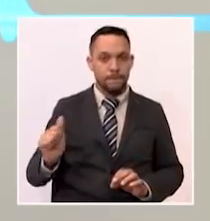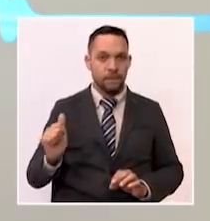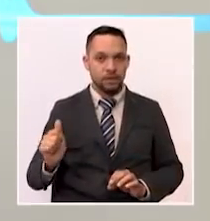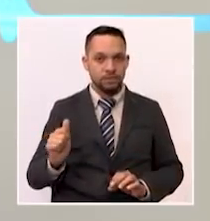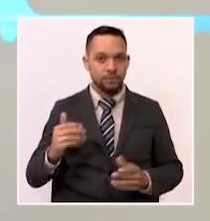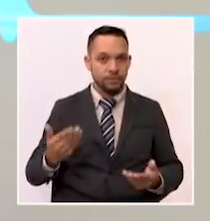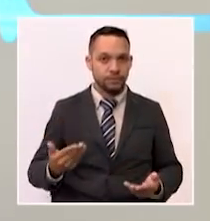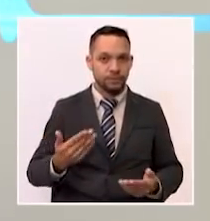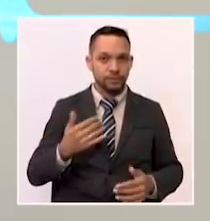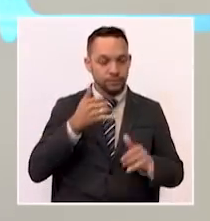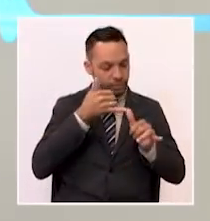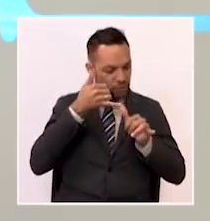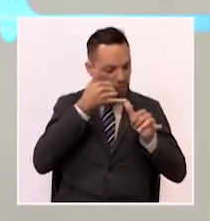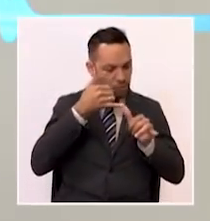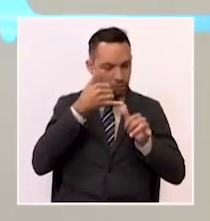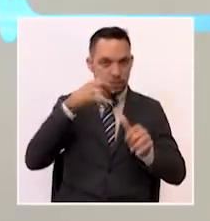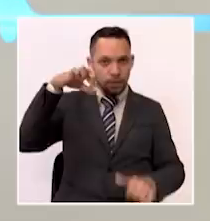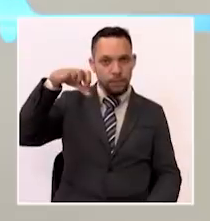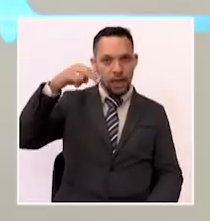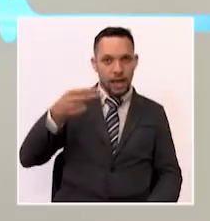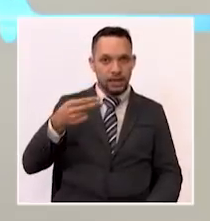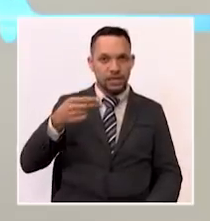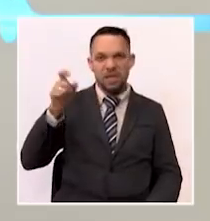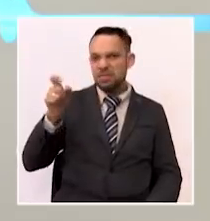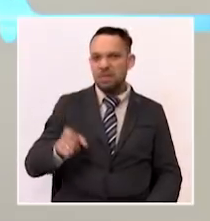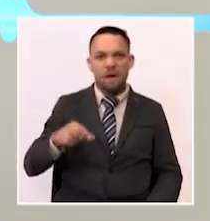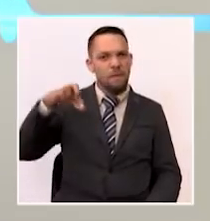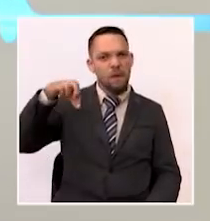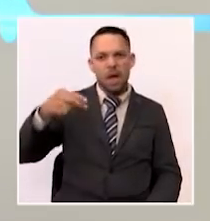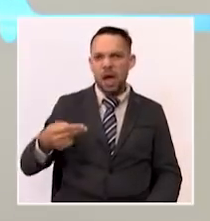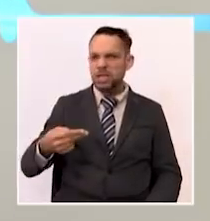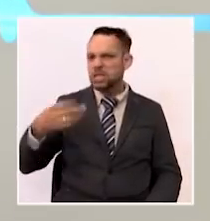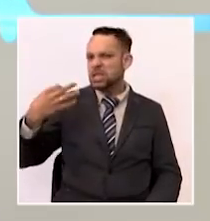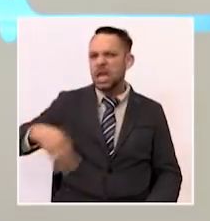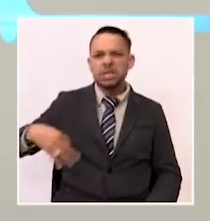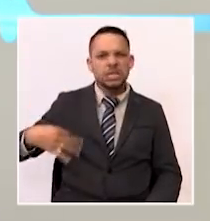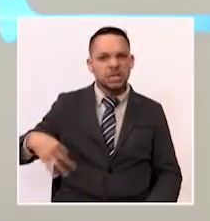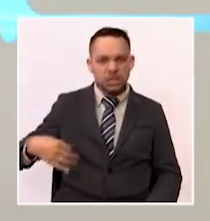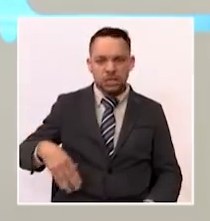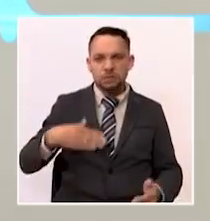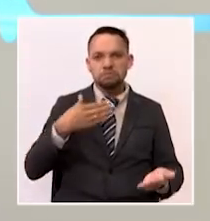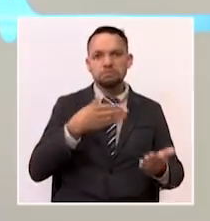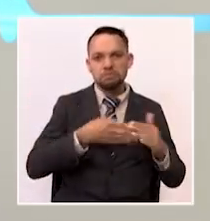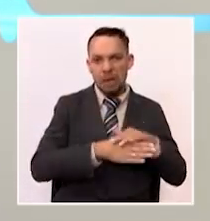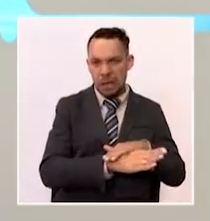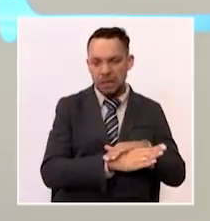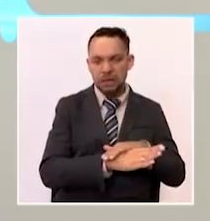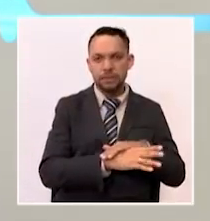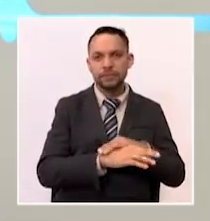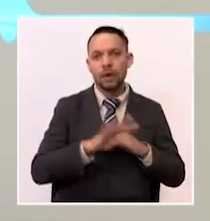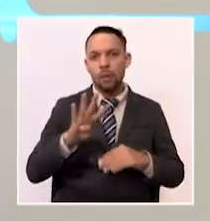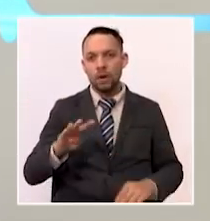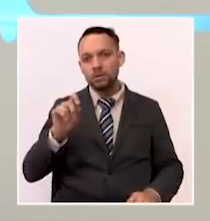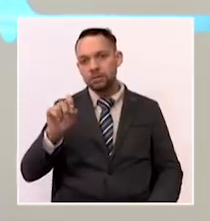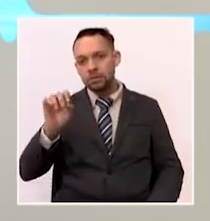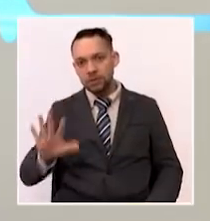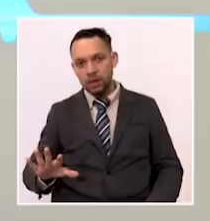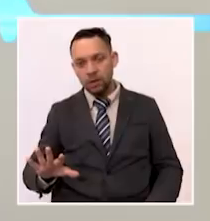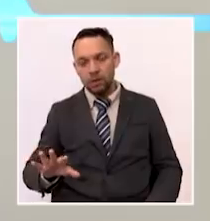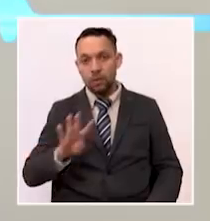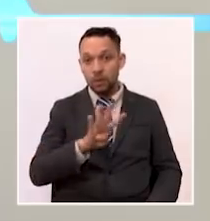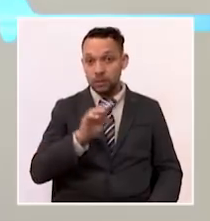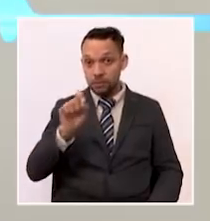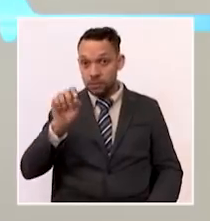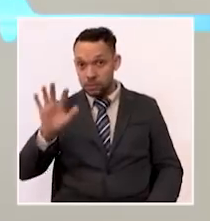un laboratorio, ustedes simplemente van y preguntan por un examen de flujo y un pH. Si el pH está superior a 4.5, lo que podemos hacer